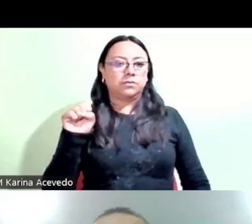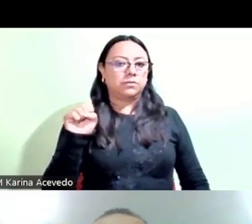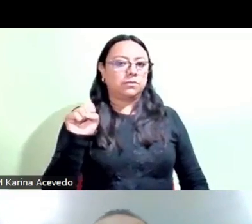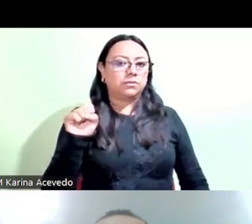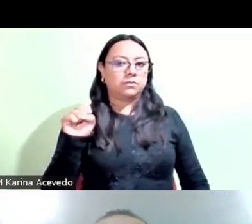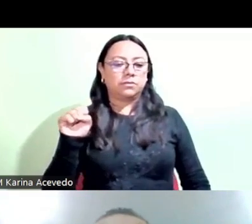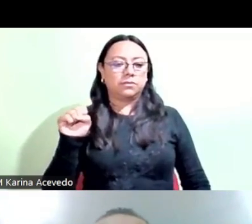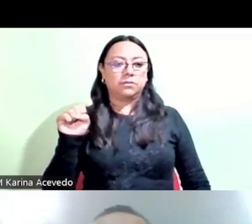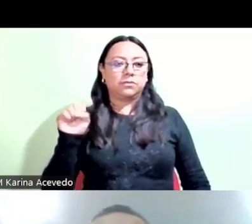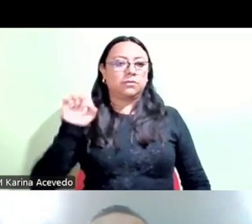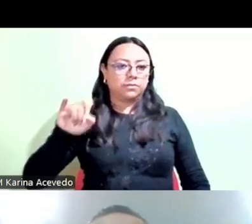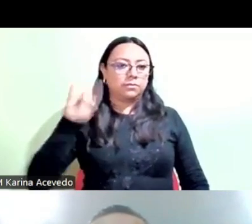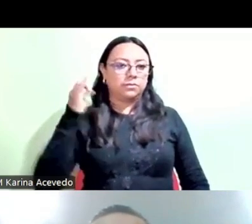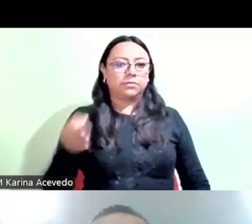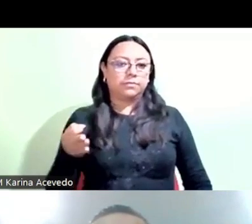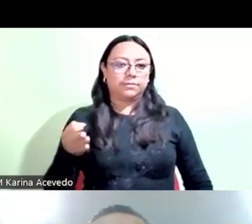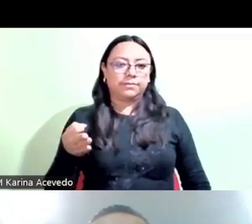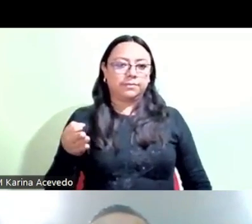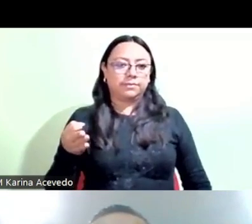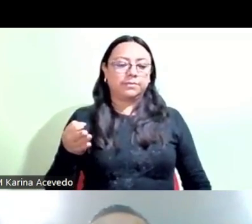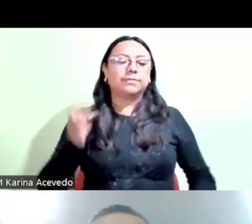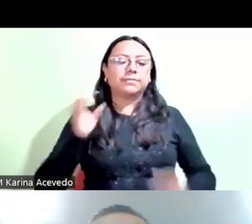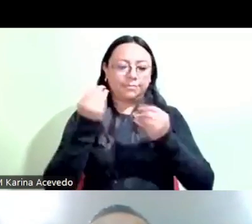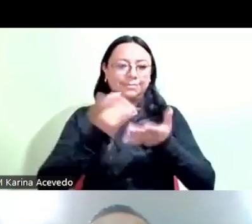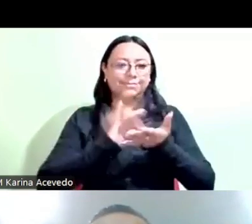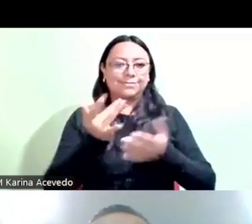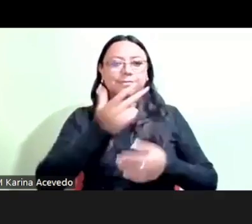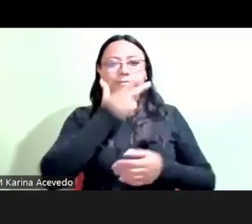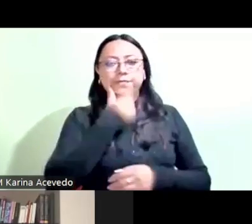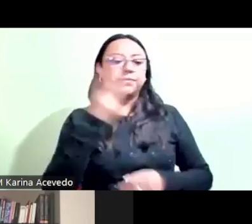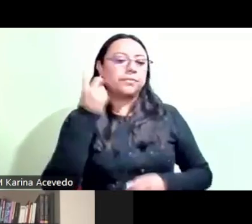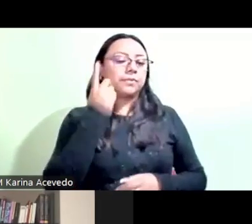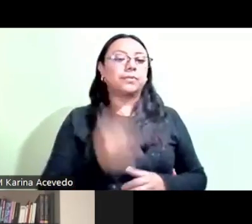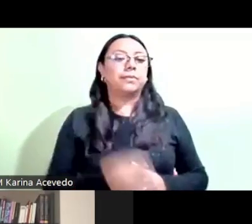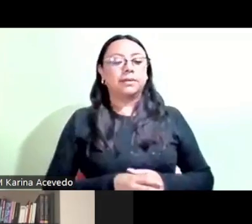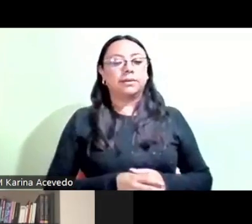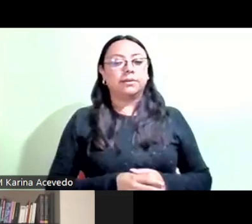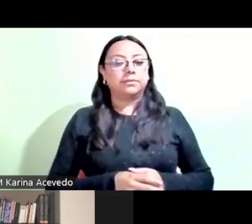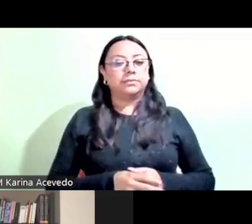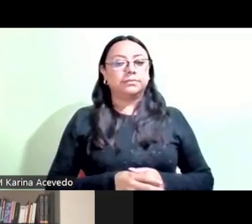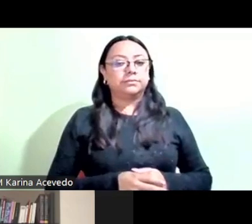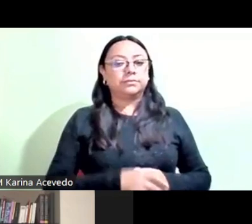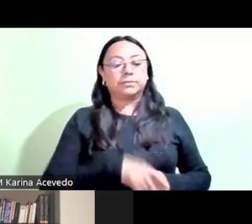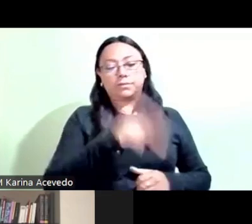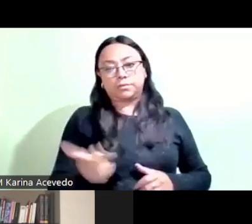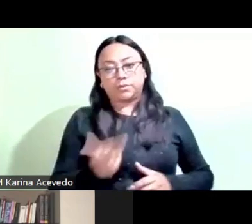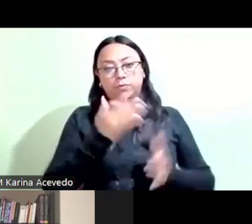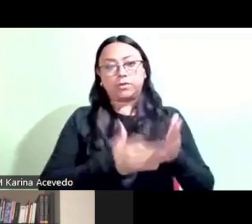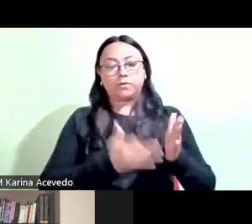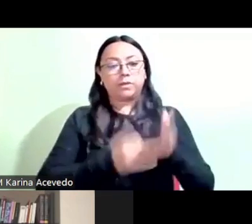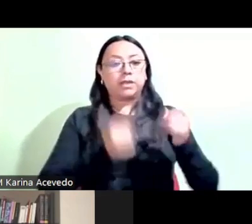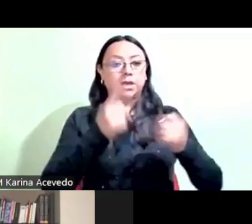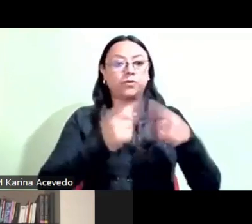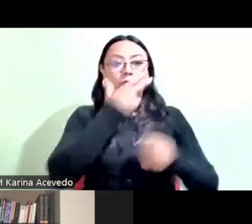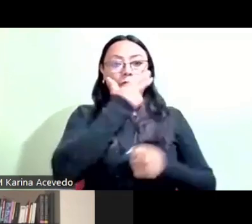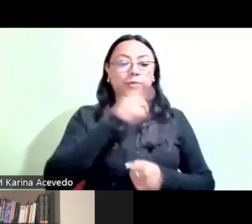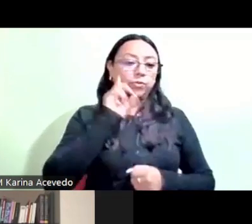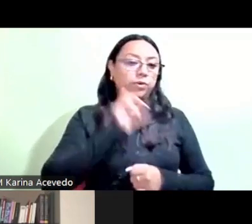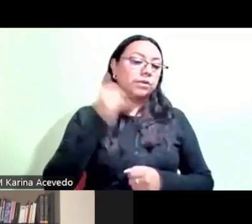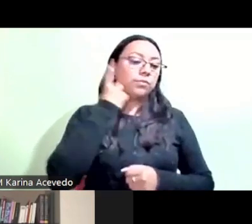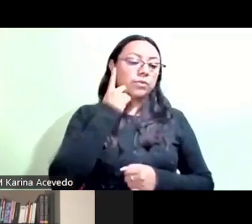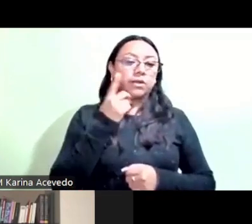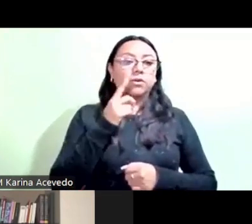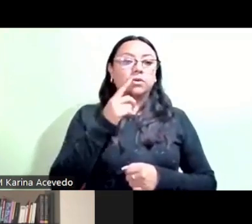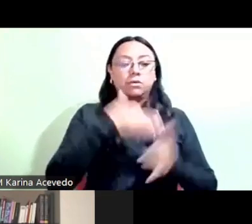Javier Ramos Franco, en pro. Muchas gracias, diputado. ¿Falta alguna diputada o algún diputado emitir